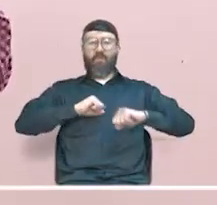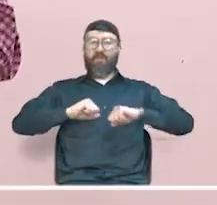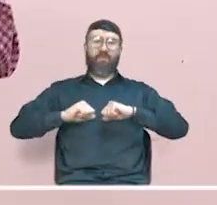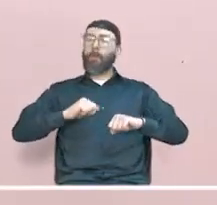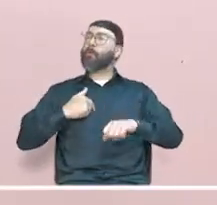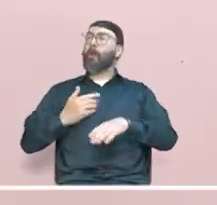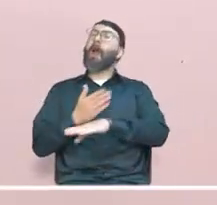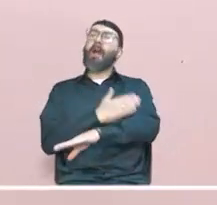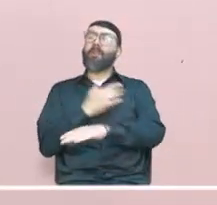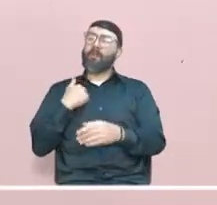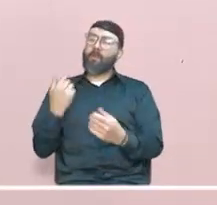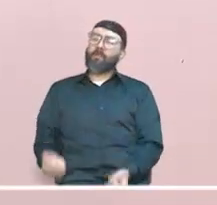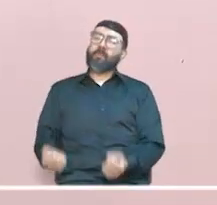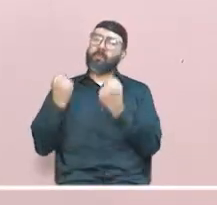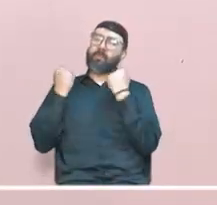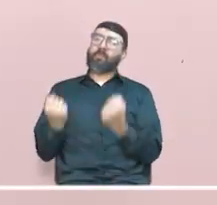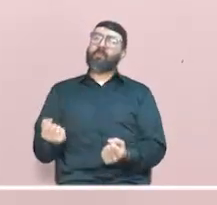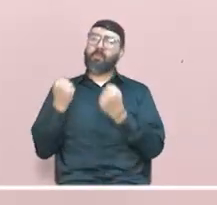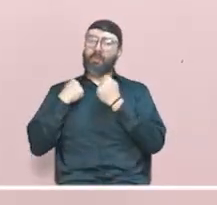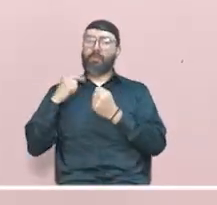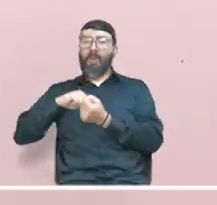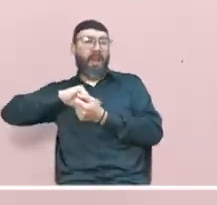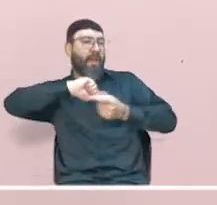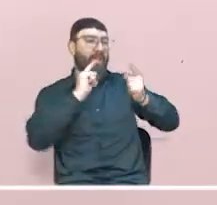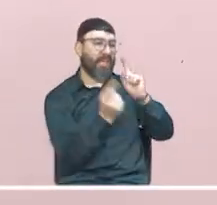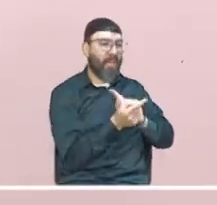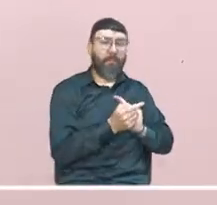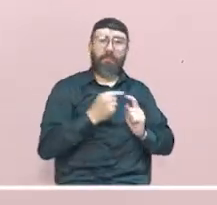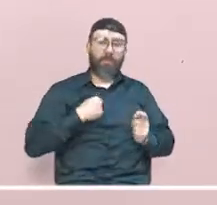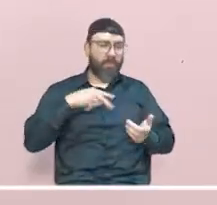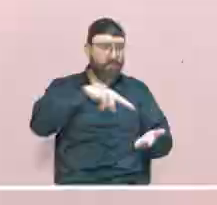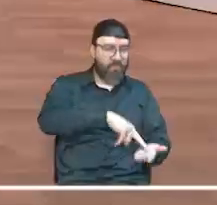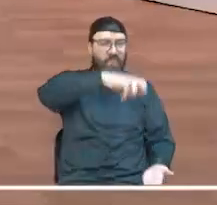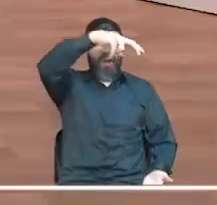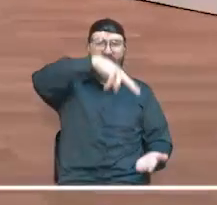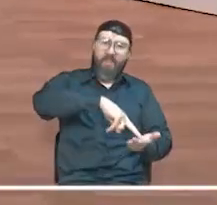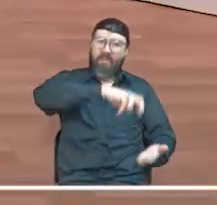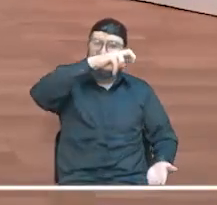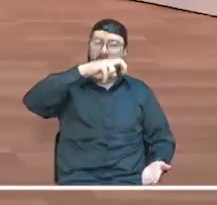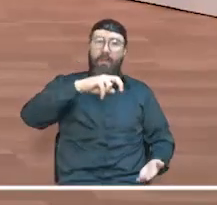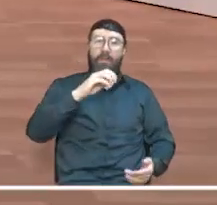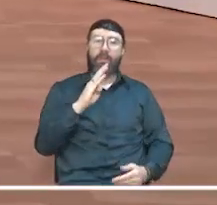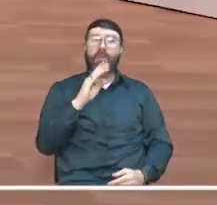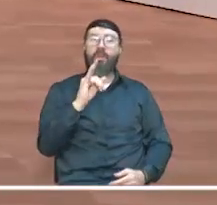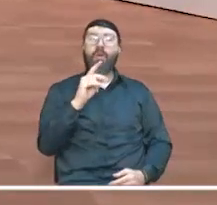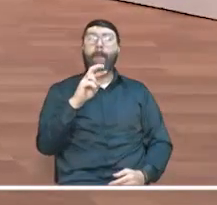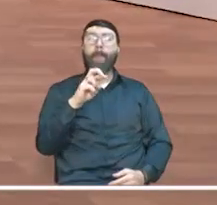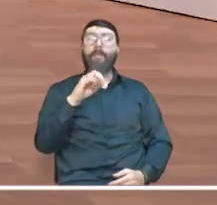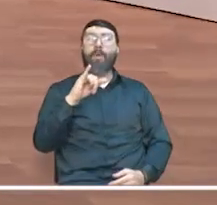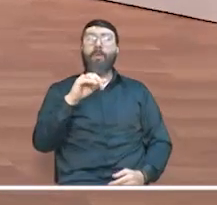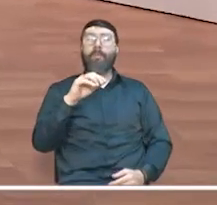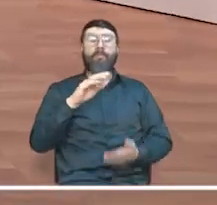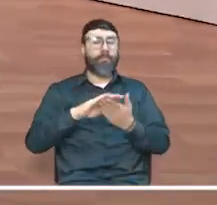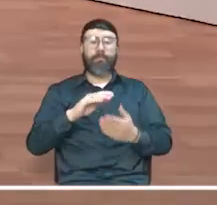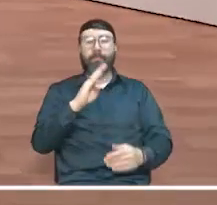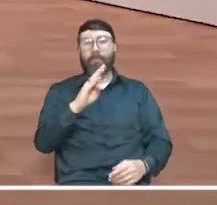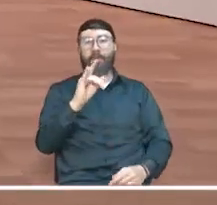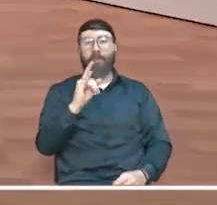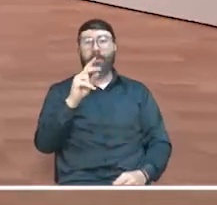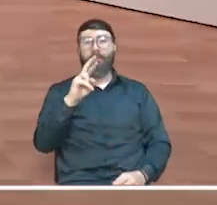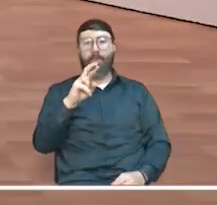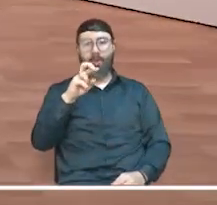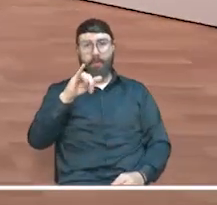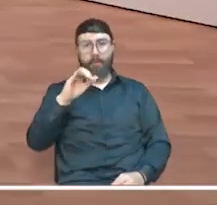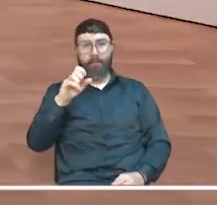ido a un gimnasio, terminar de la noche a la mañana haciendo burpees. Ajá. Es inadecuado. Sí, listo.